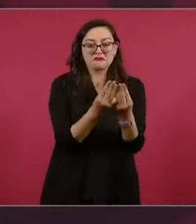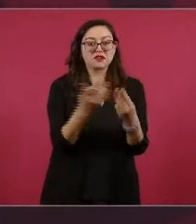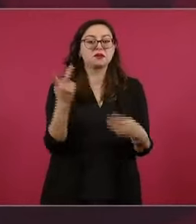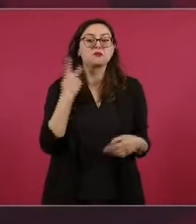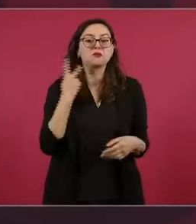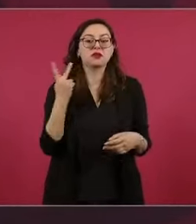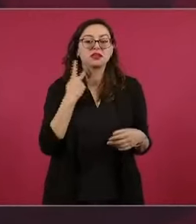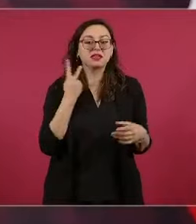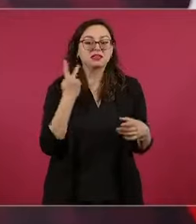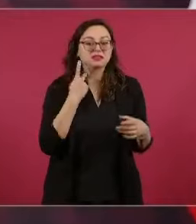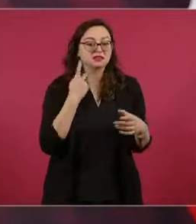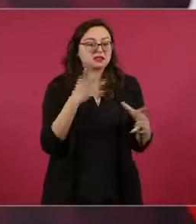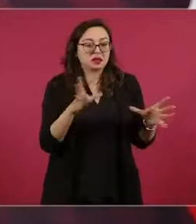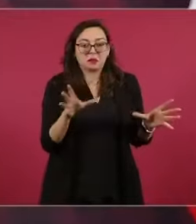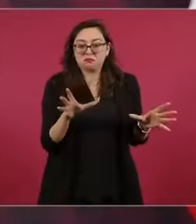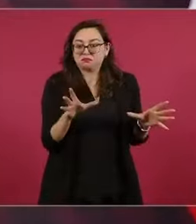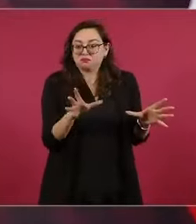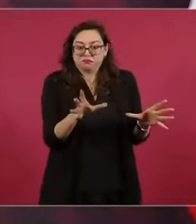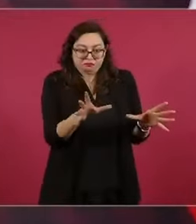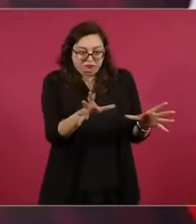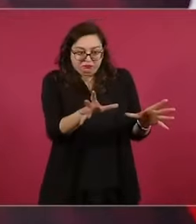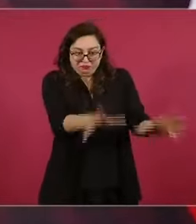a hacer un periodismo